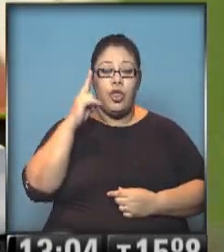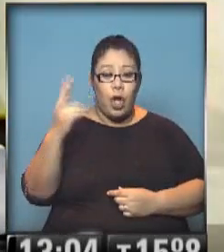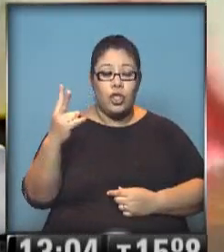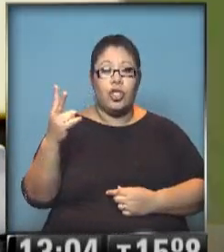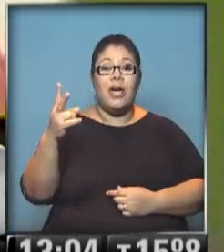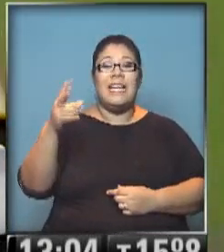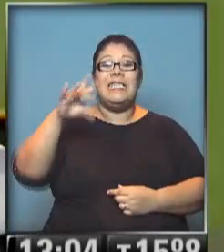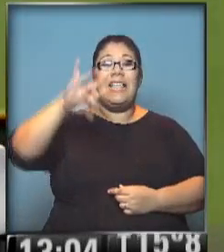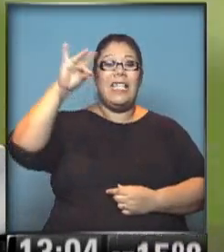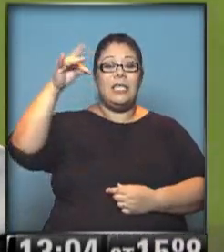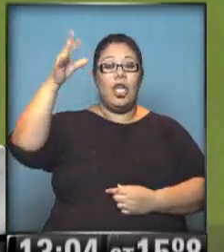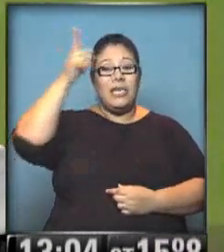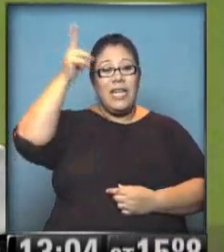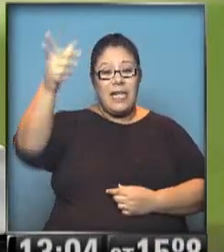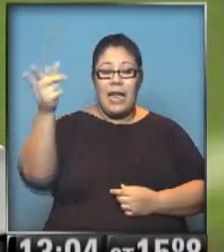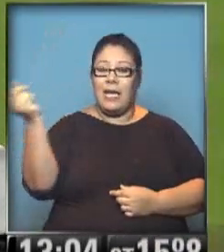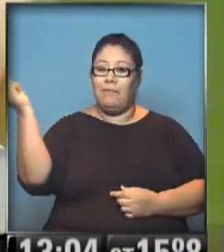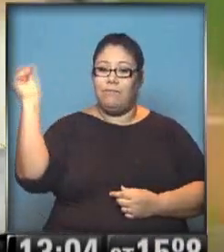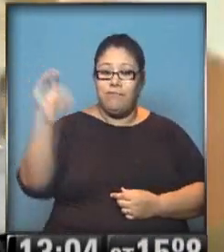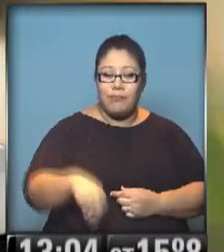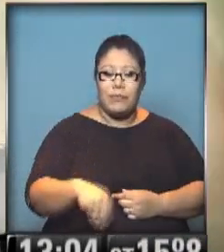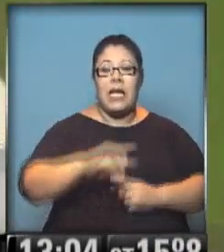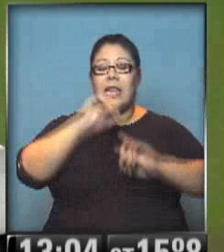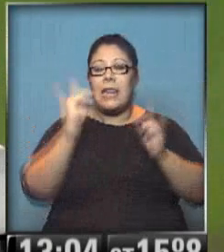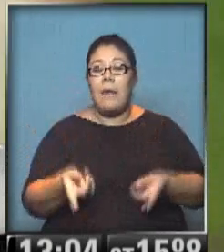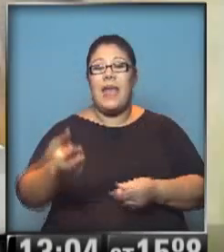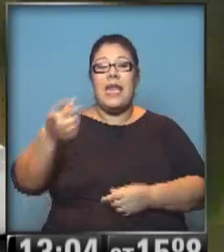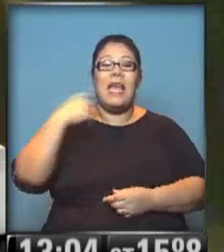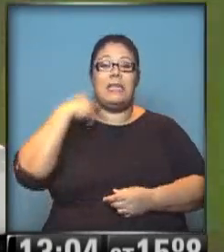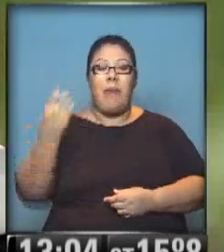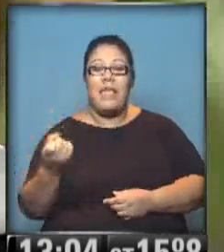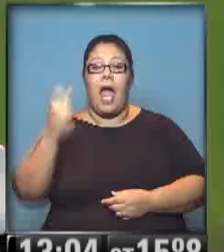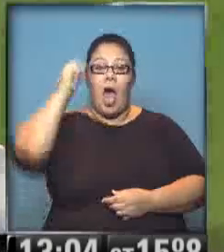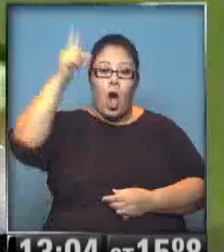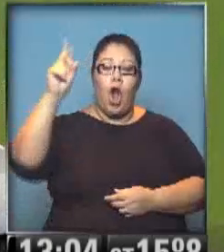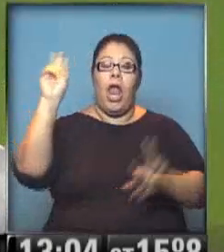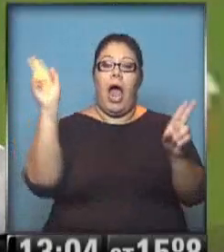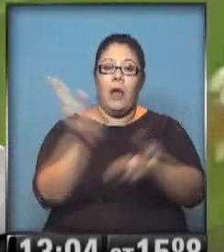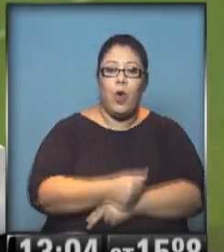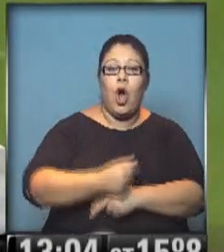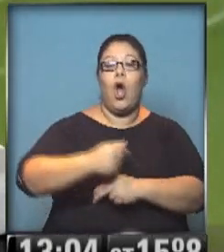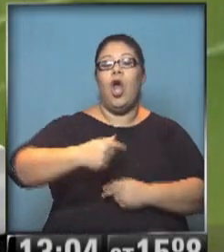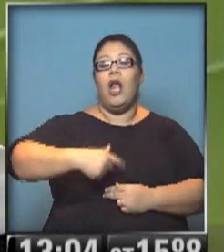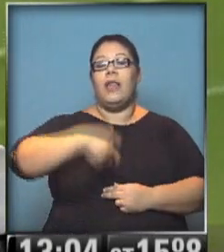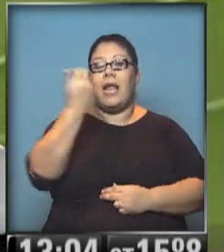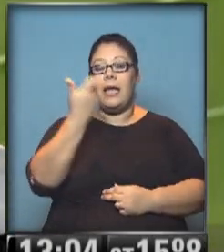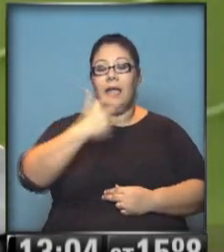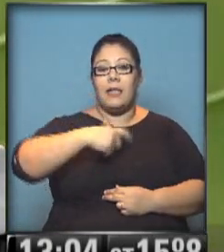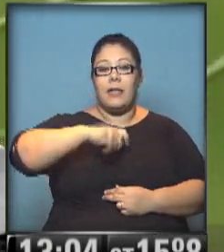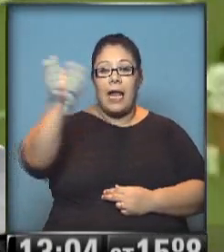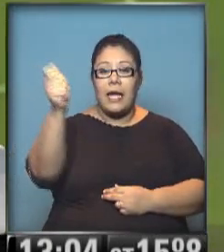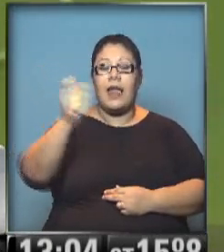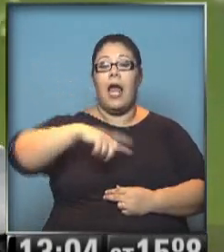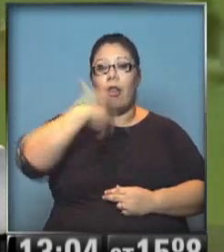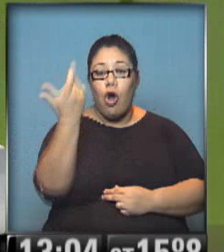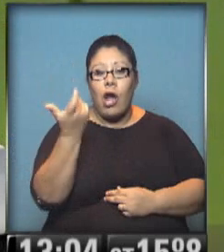ese triunfo de Corea 2-1 y también a España con anulación de goles, con tarjetas rojas,